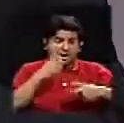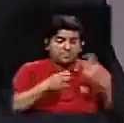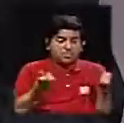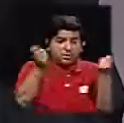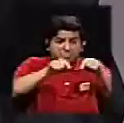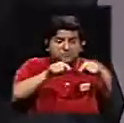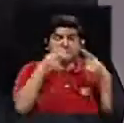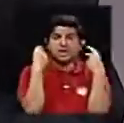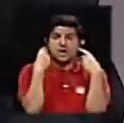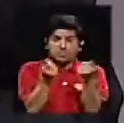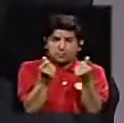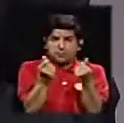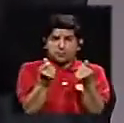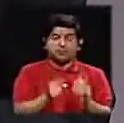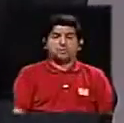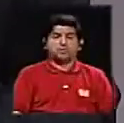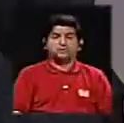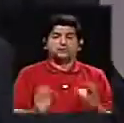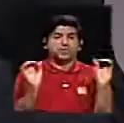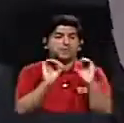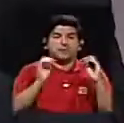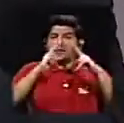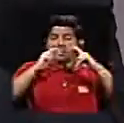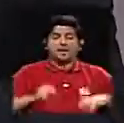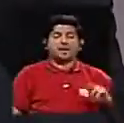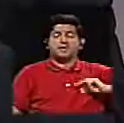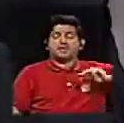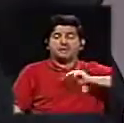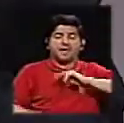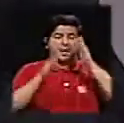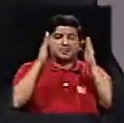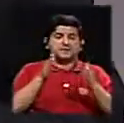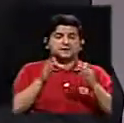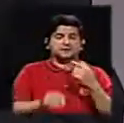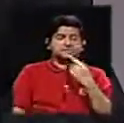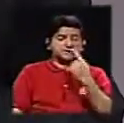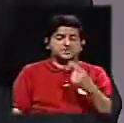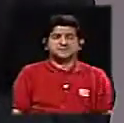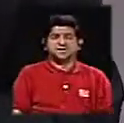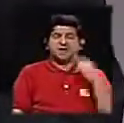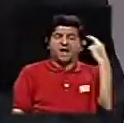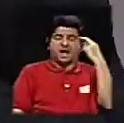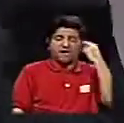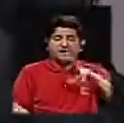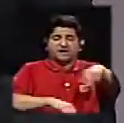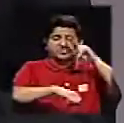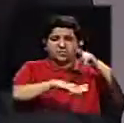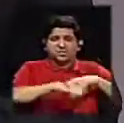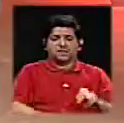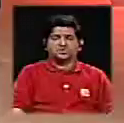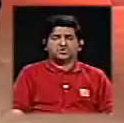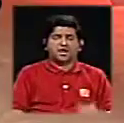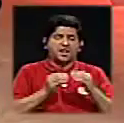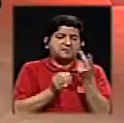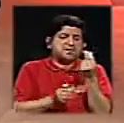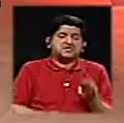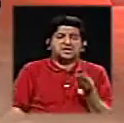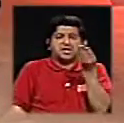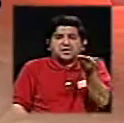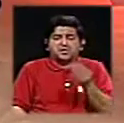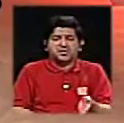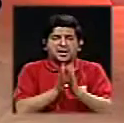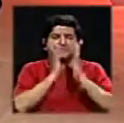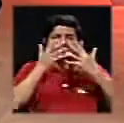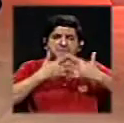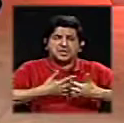de inmediato no ha habido ningún análisis y el ministerio sale y dice, esto fue por causas naturales, gira más dinero, le pide a